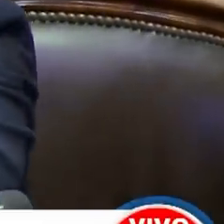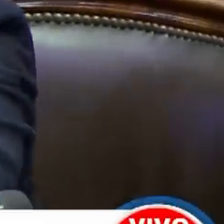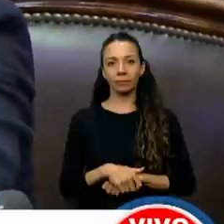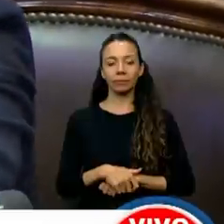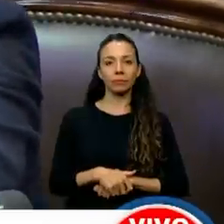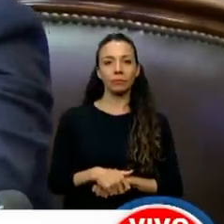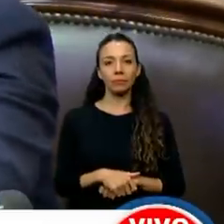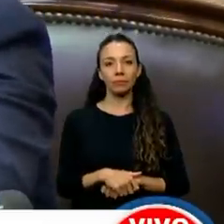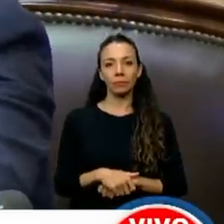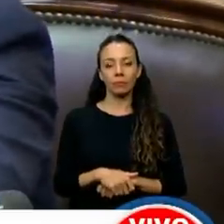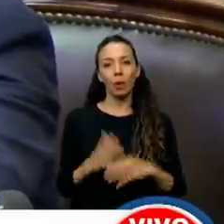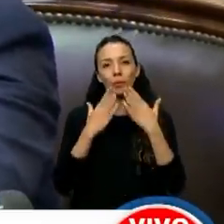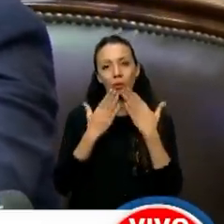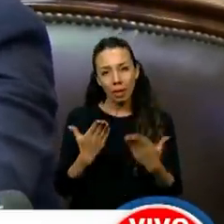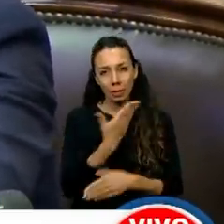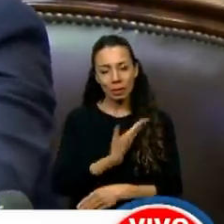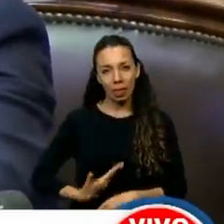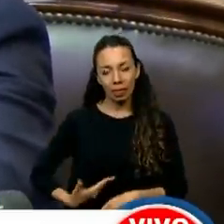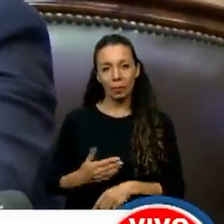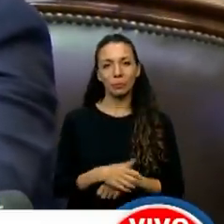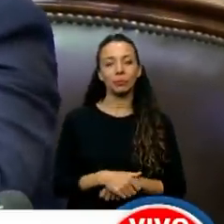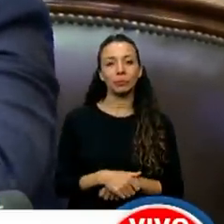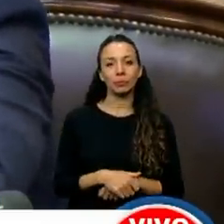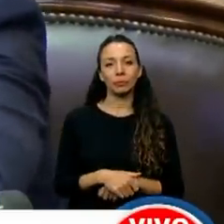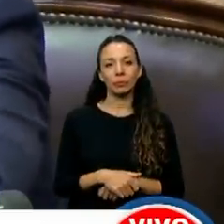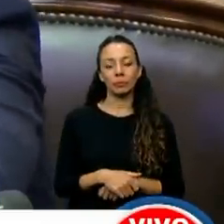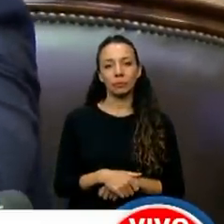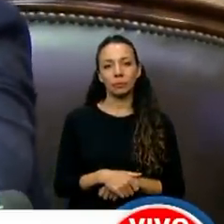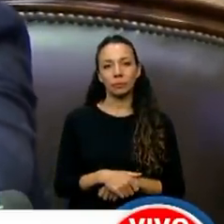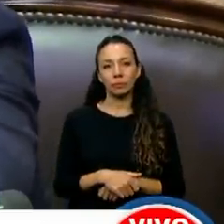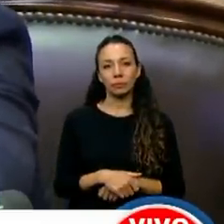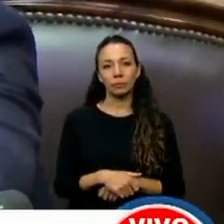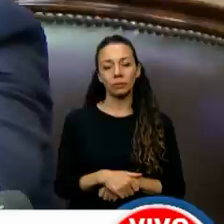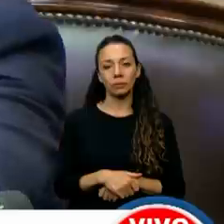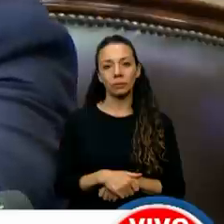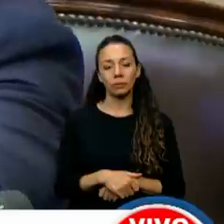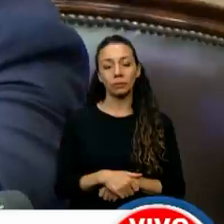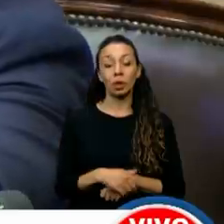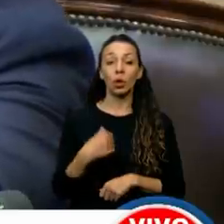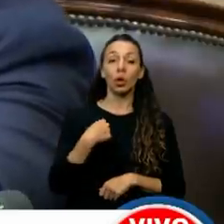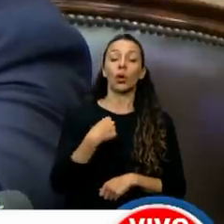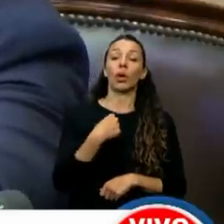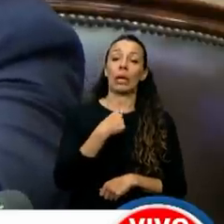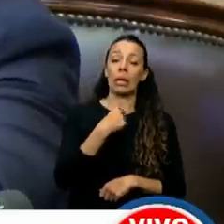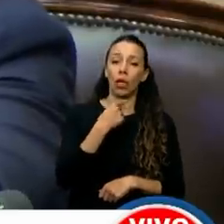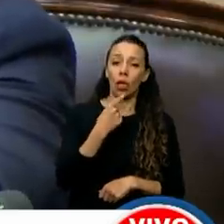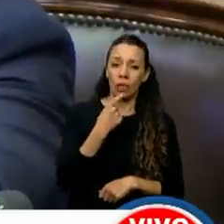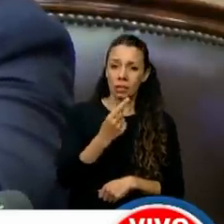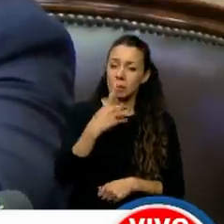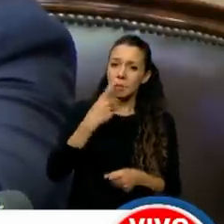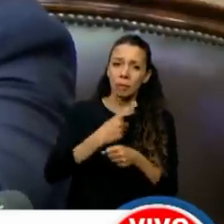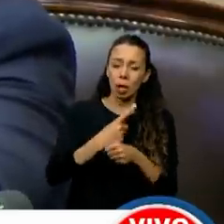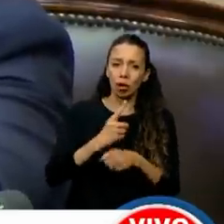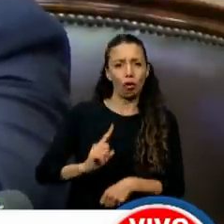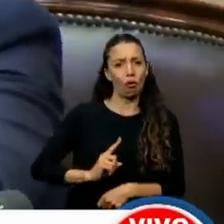gracias presidente bueno primero quiero decir que es todo un honor